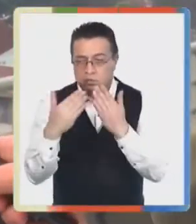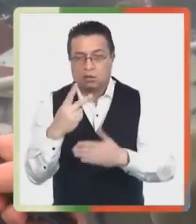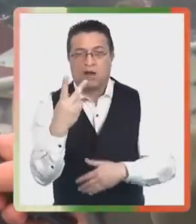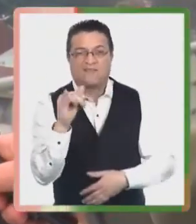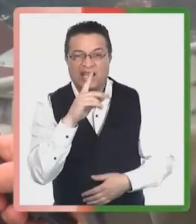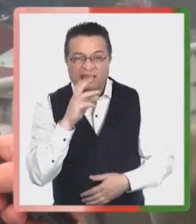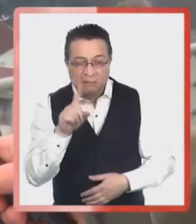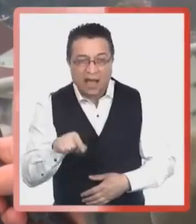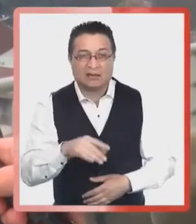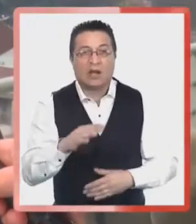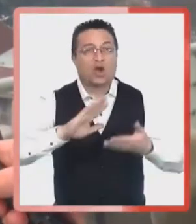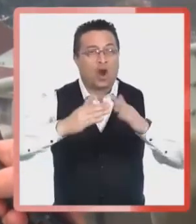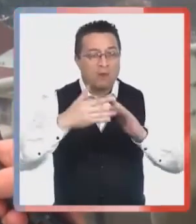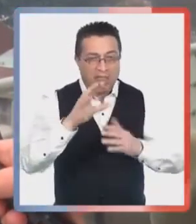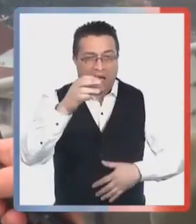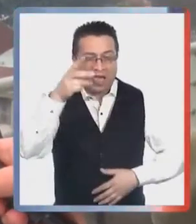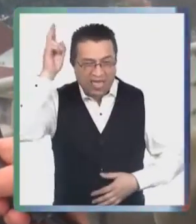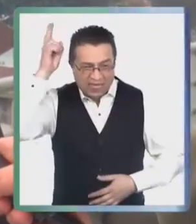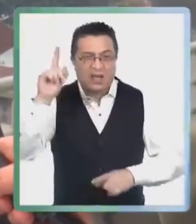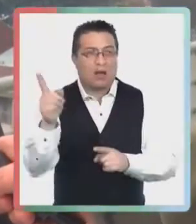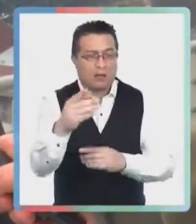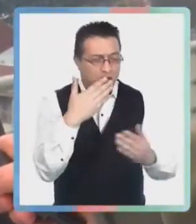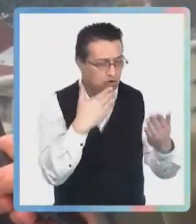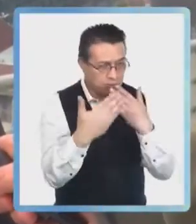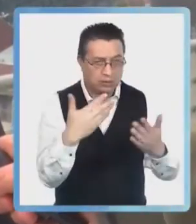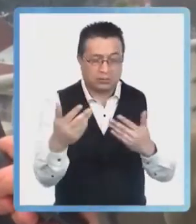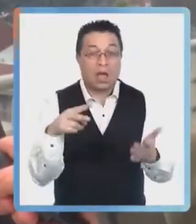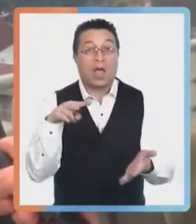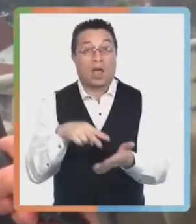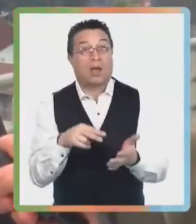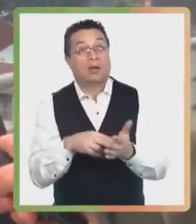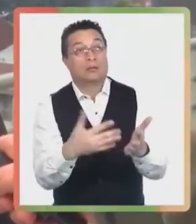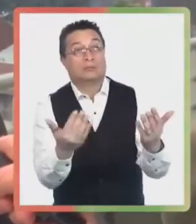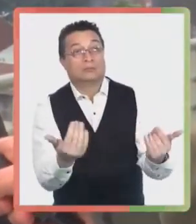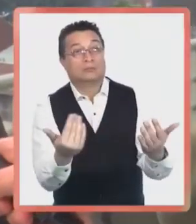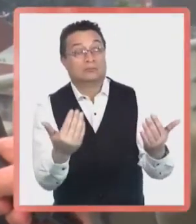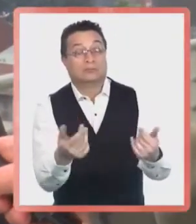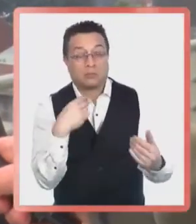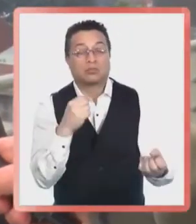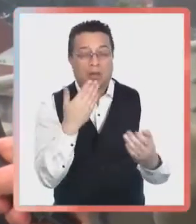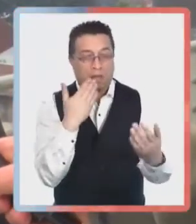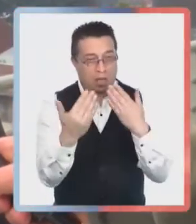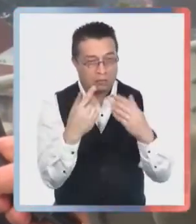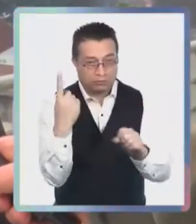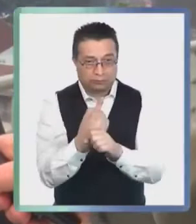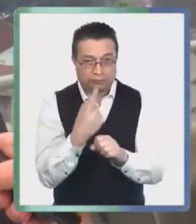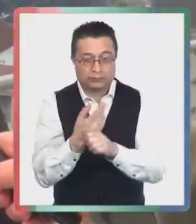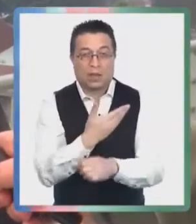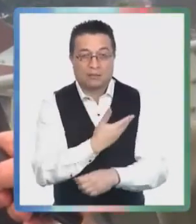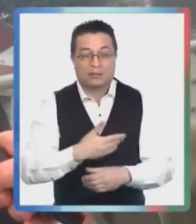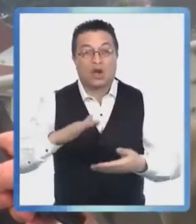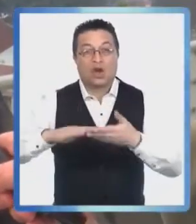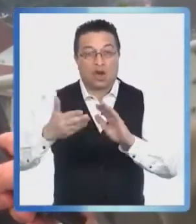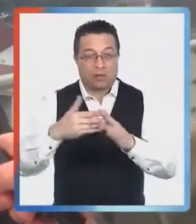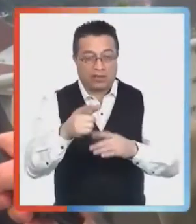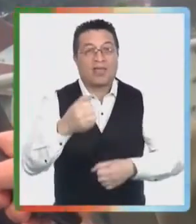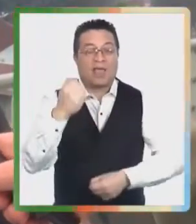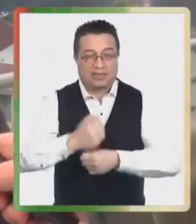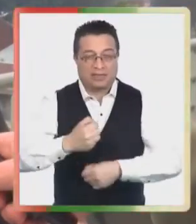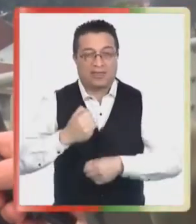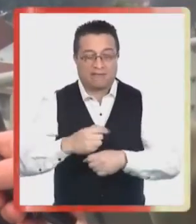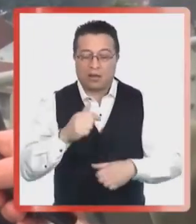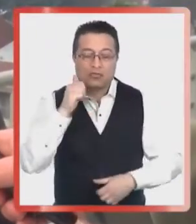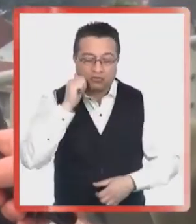víctimas, converse con las comunidades indígenas, que son muchísimas, que están esperando poder dialogar con el presidente. Estoy hablando de las comunidades que